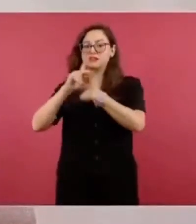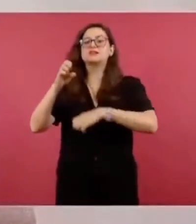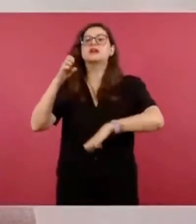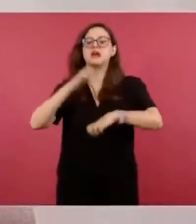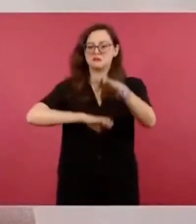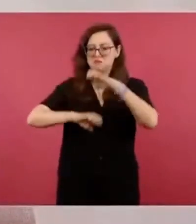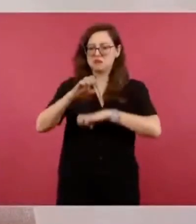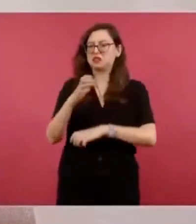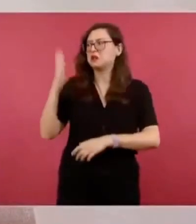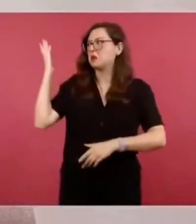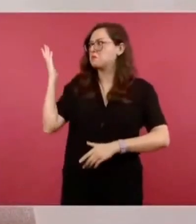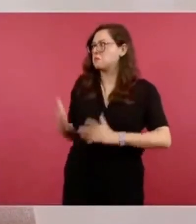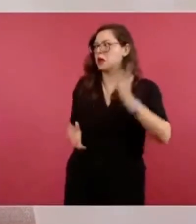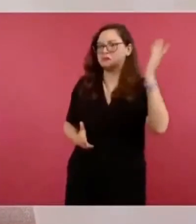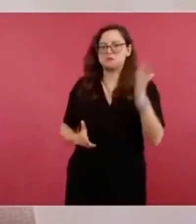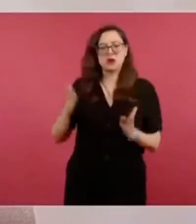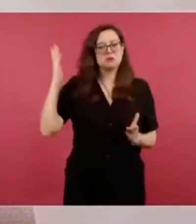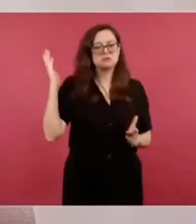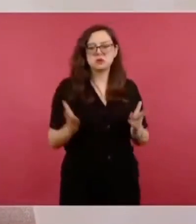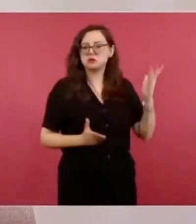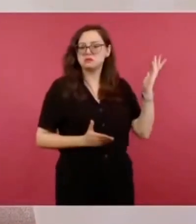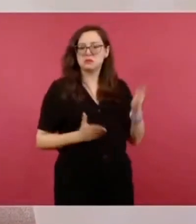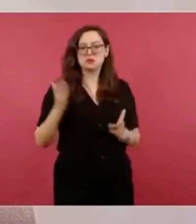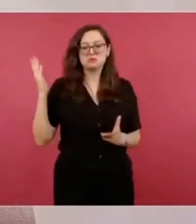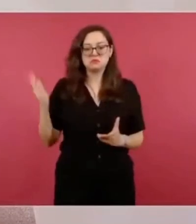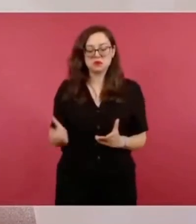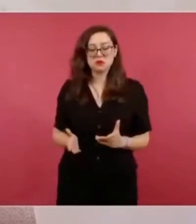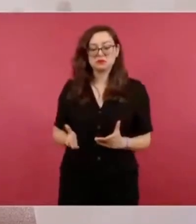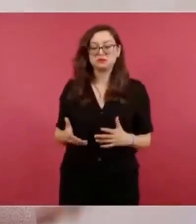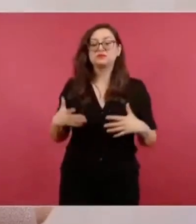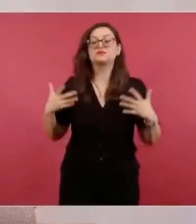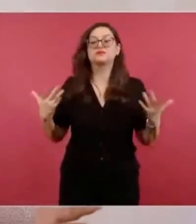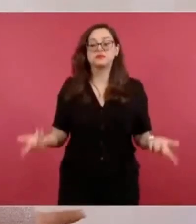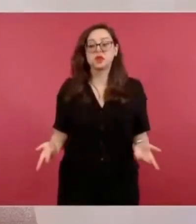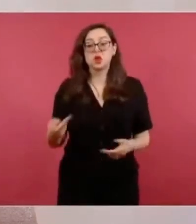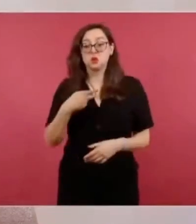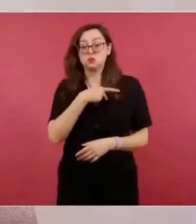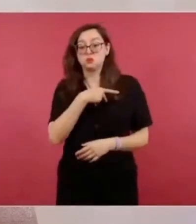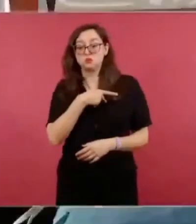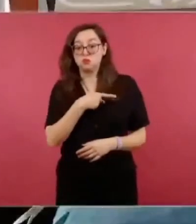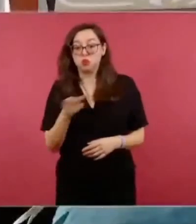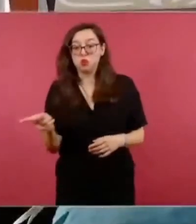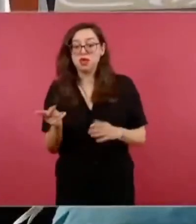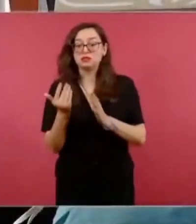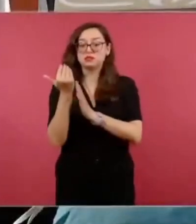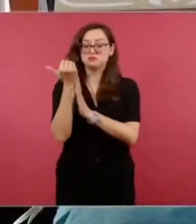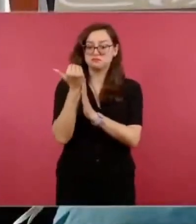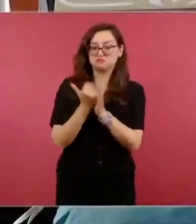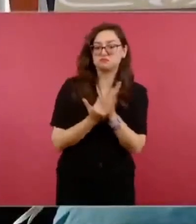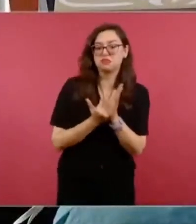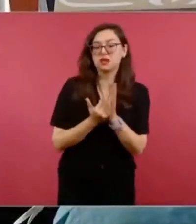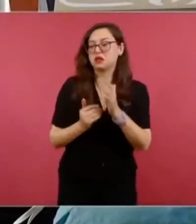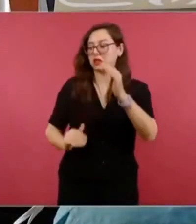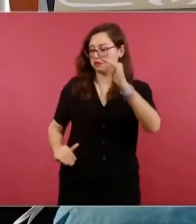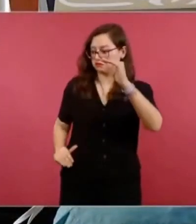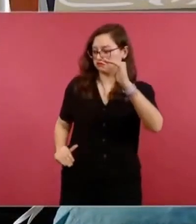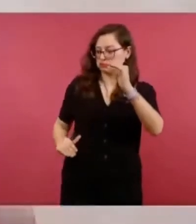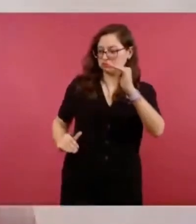Lo más importante de todo, se redujo la pobreza, se redujo la